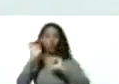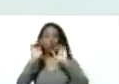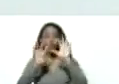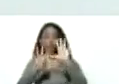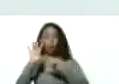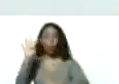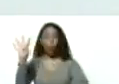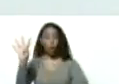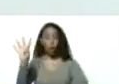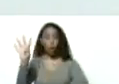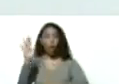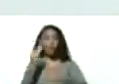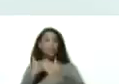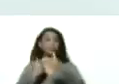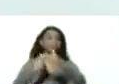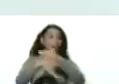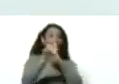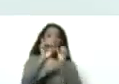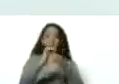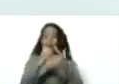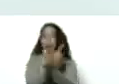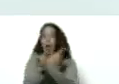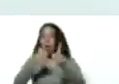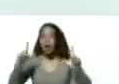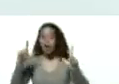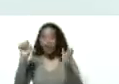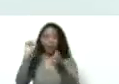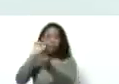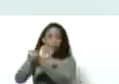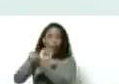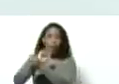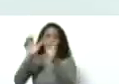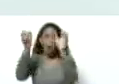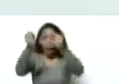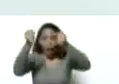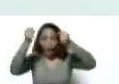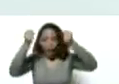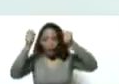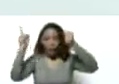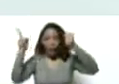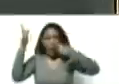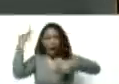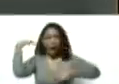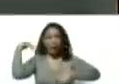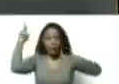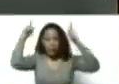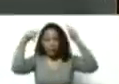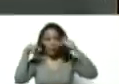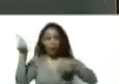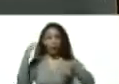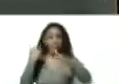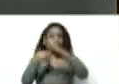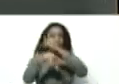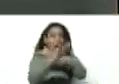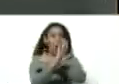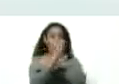que saliera de la cárcel de la dignidad, nuestro comandante Chávez salió a jurar